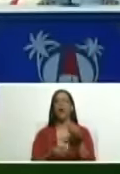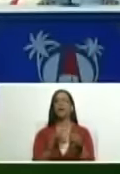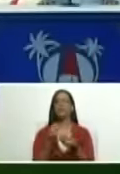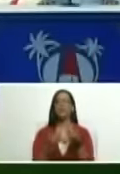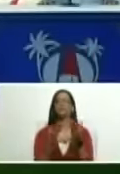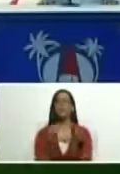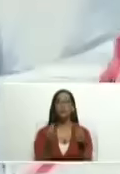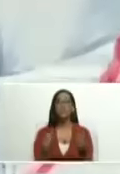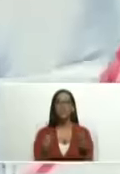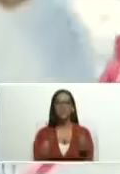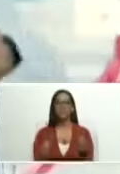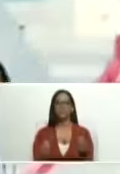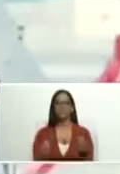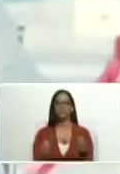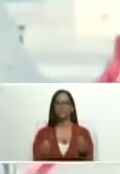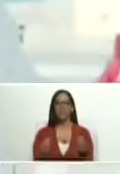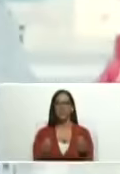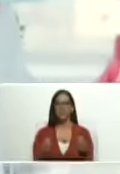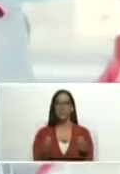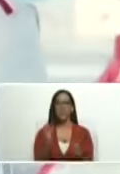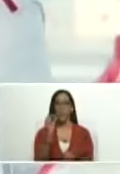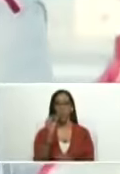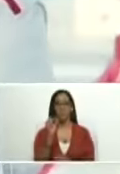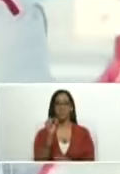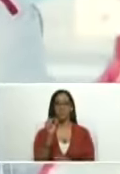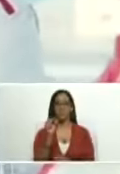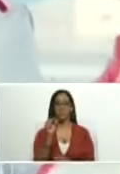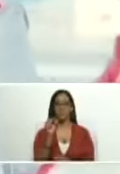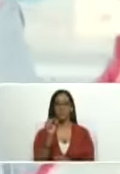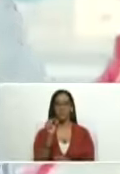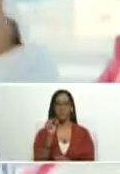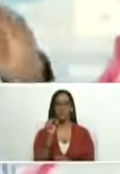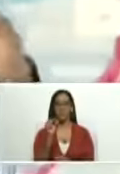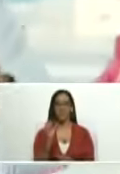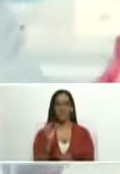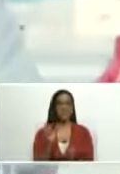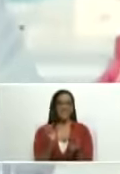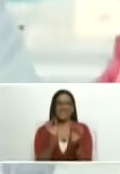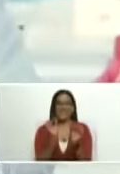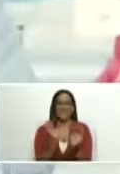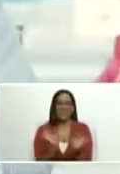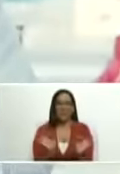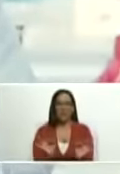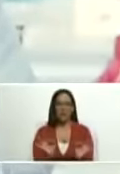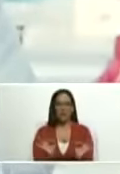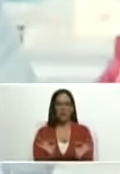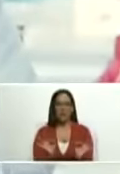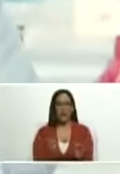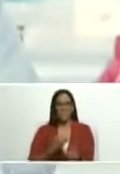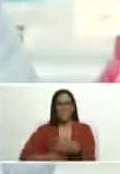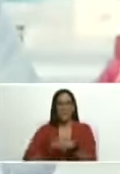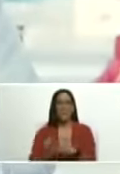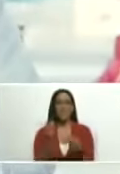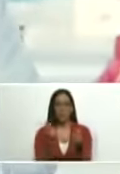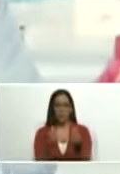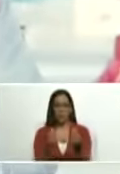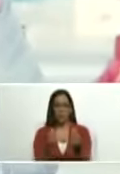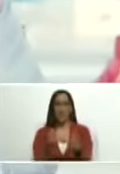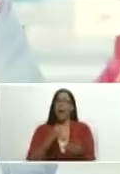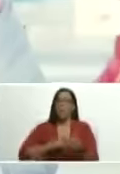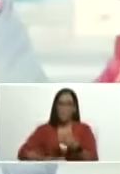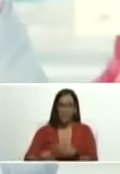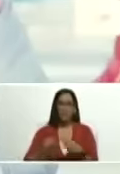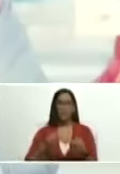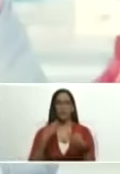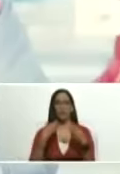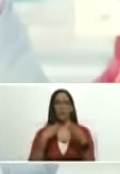muchísimo, con casi nada, prácticamente con casi nada, a parir los recursos, a parir los materiales.